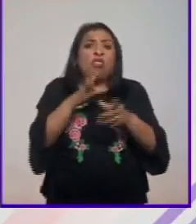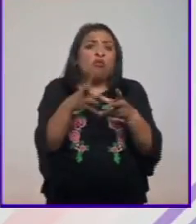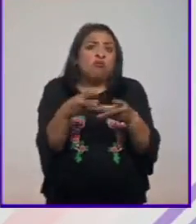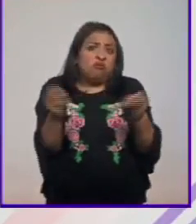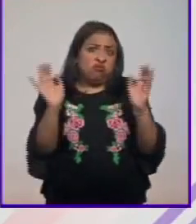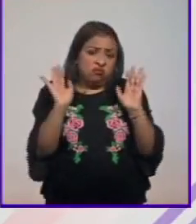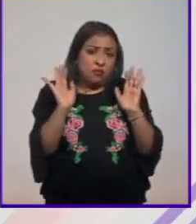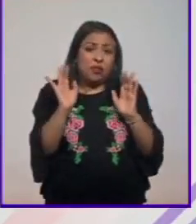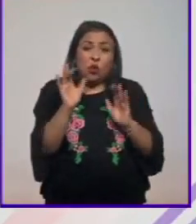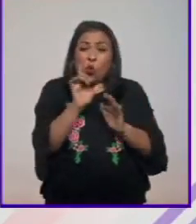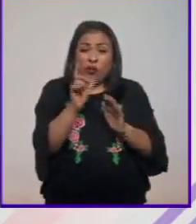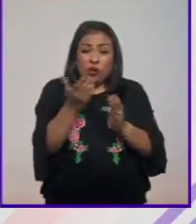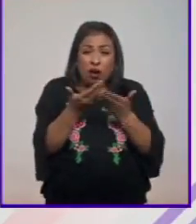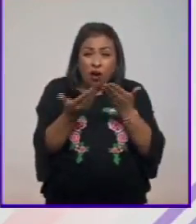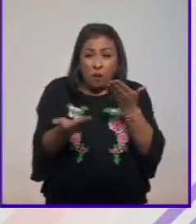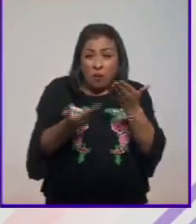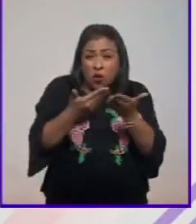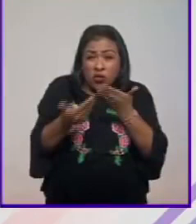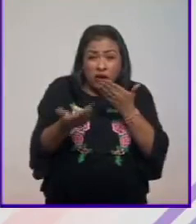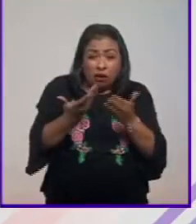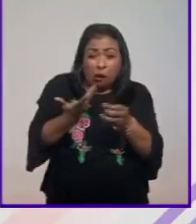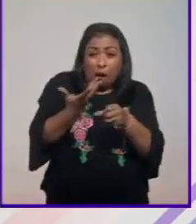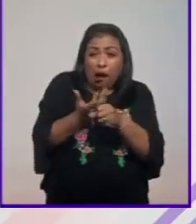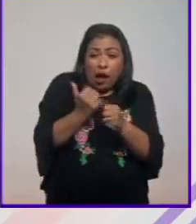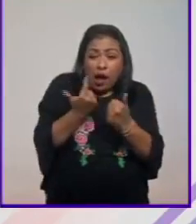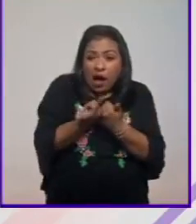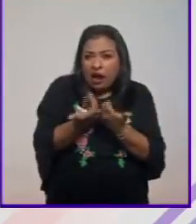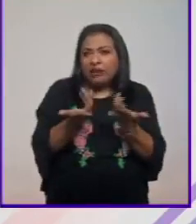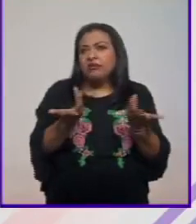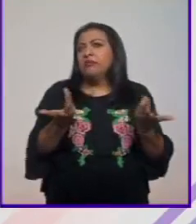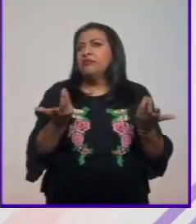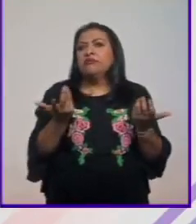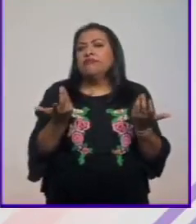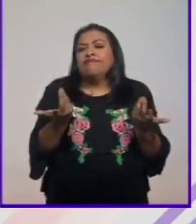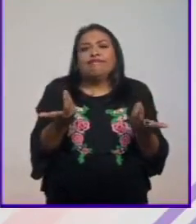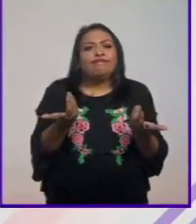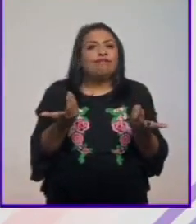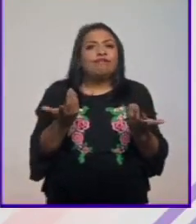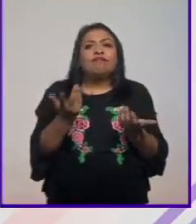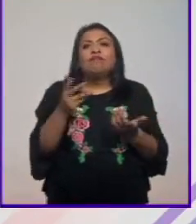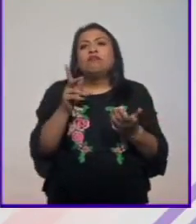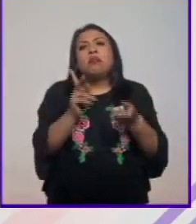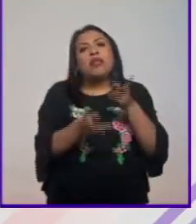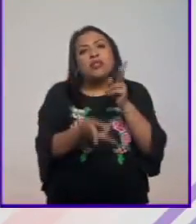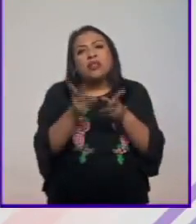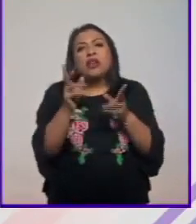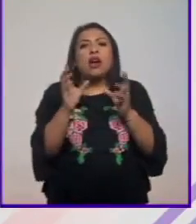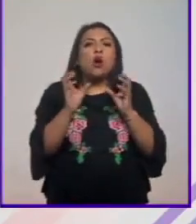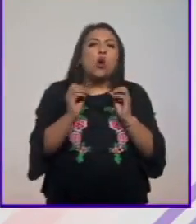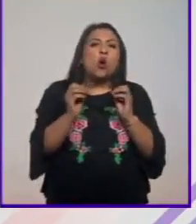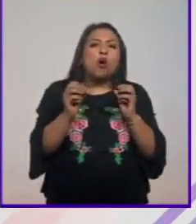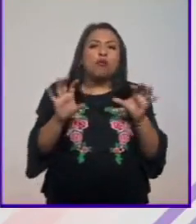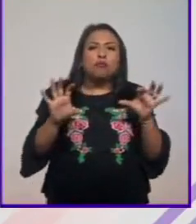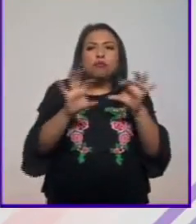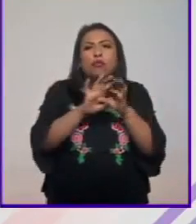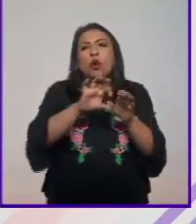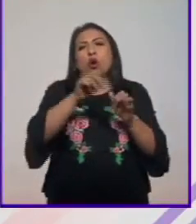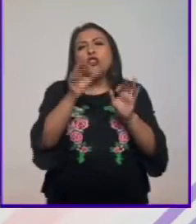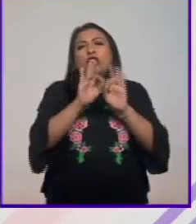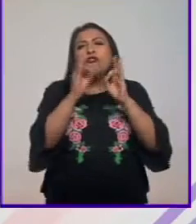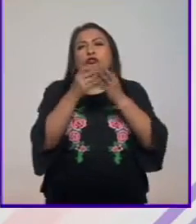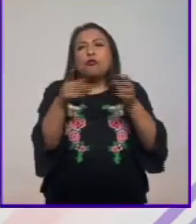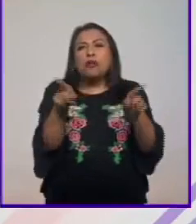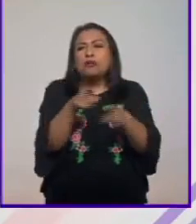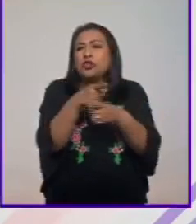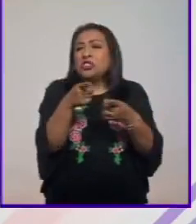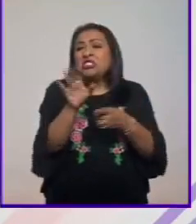perderse y si no se les actualiza, si no se les hace platicar o hermanarse con otras